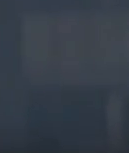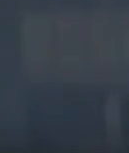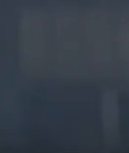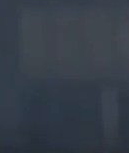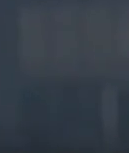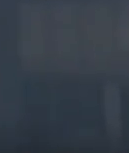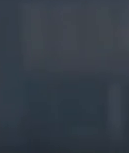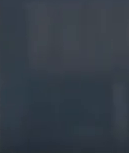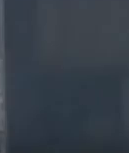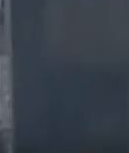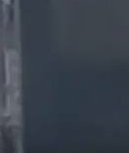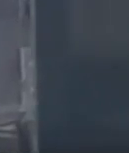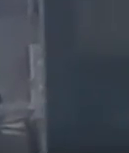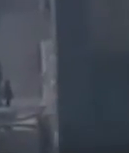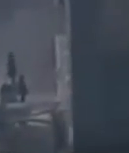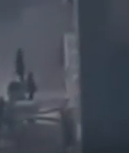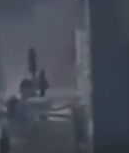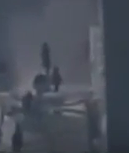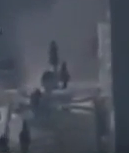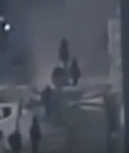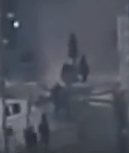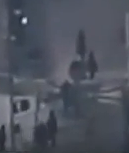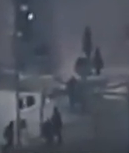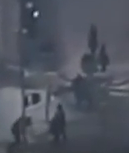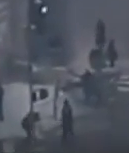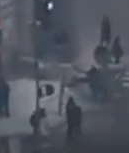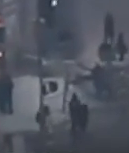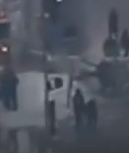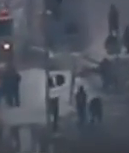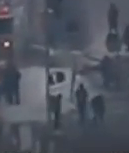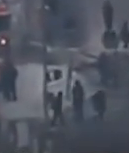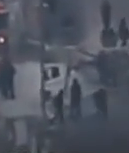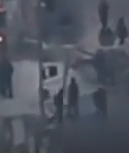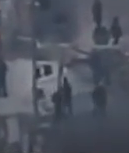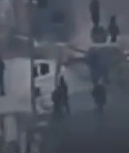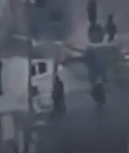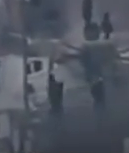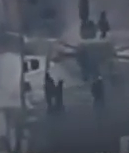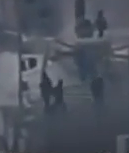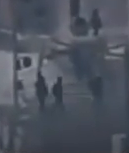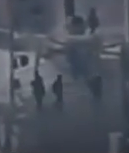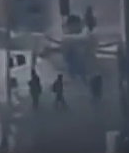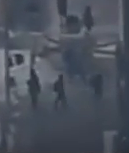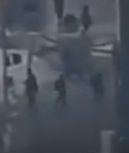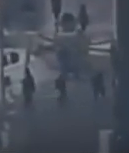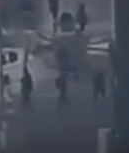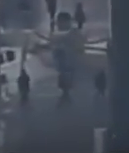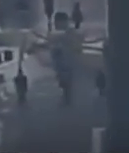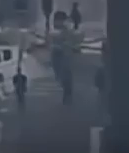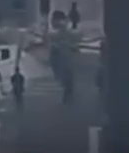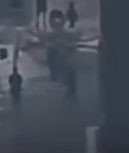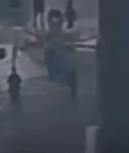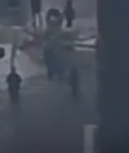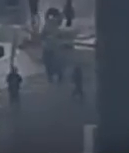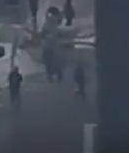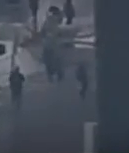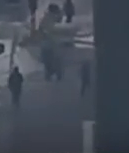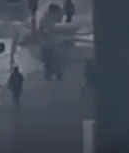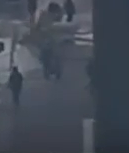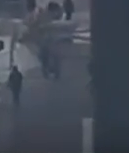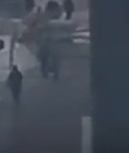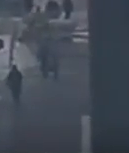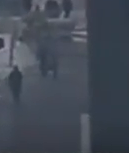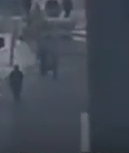están dando a conocer en estos momentos sobre este incendio controlado que al parecer no trascenderá. Bueno, pero hay que decir